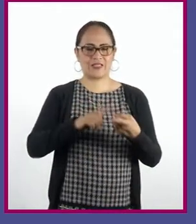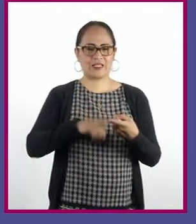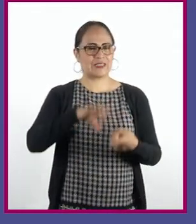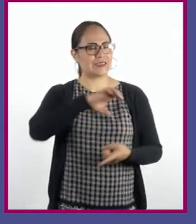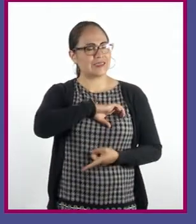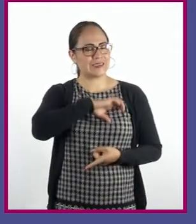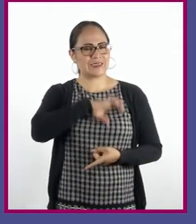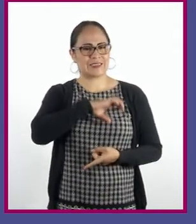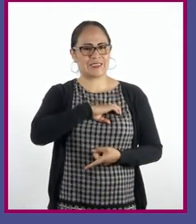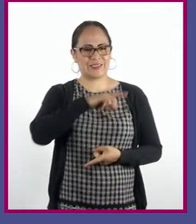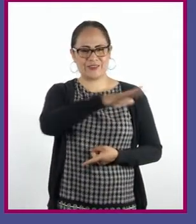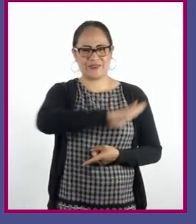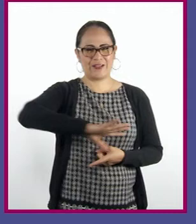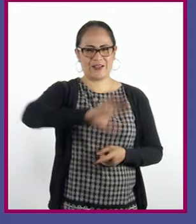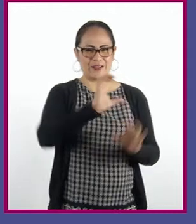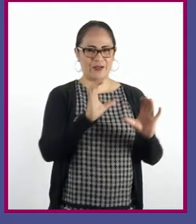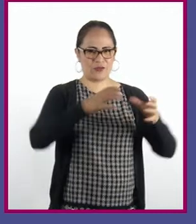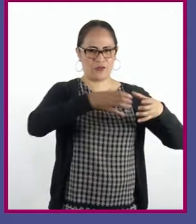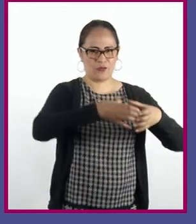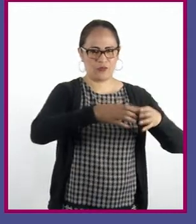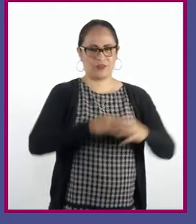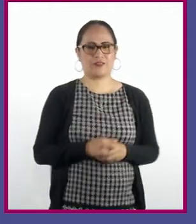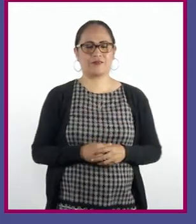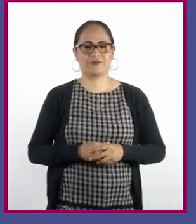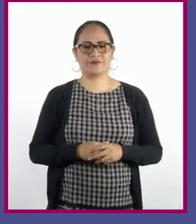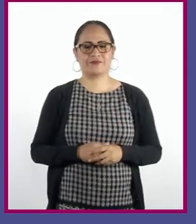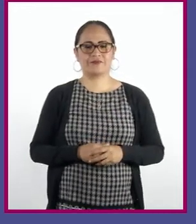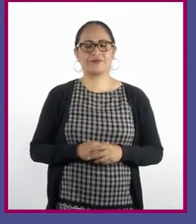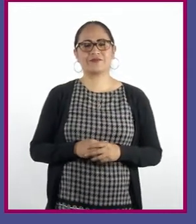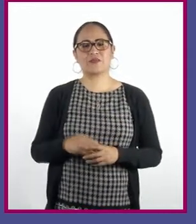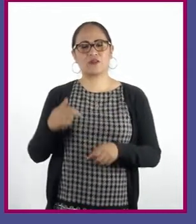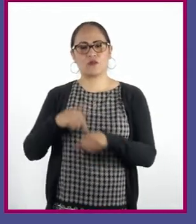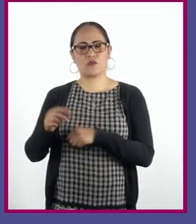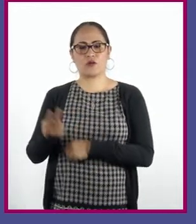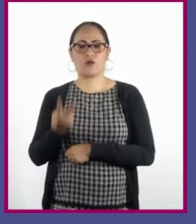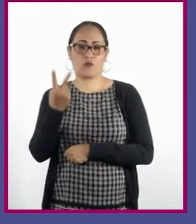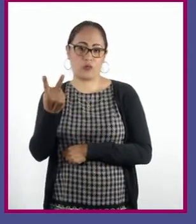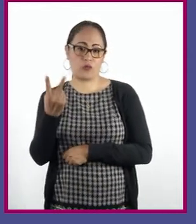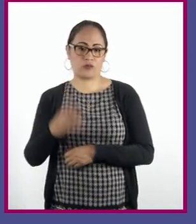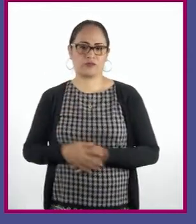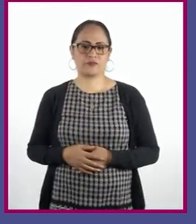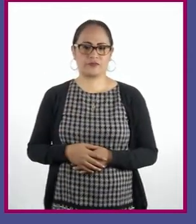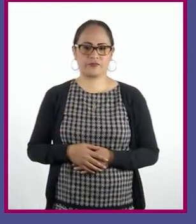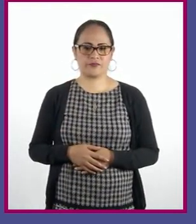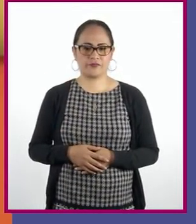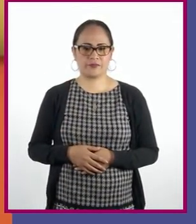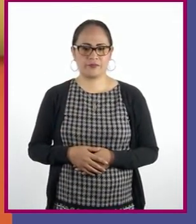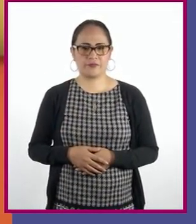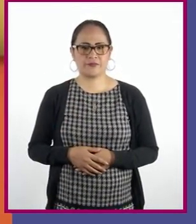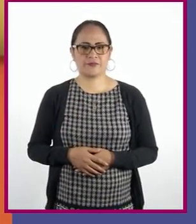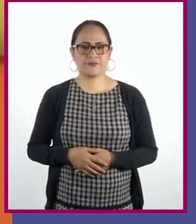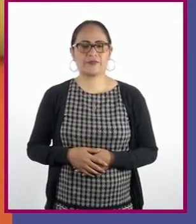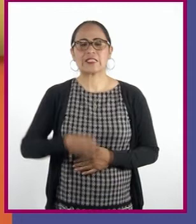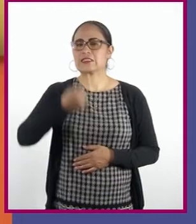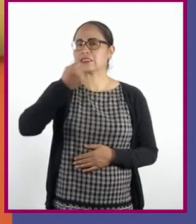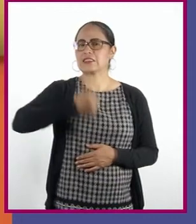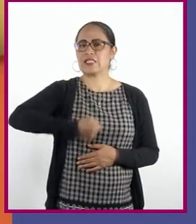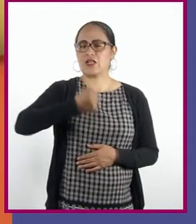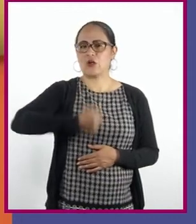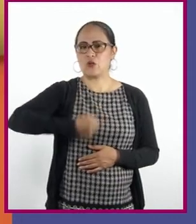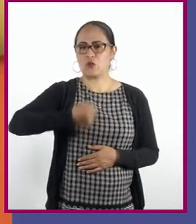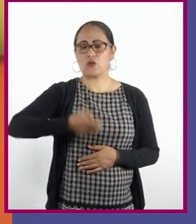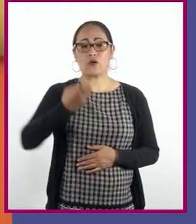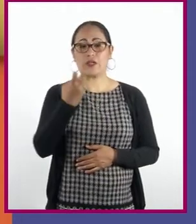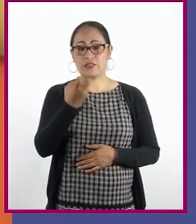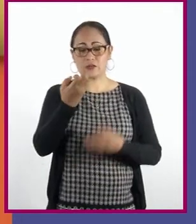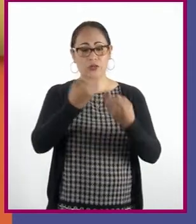del comité, y en la carta 2, por medio de esta comunicación, se certifica que... El saludo es